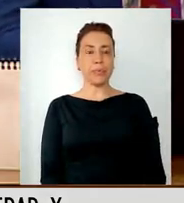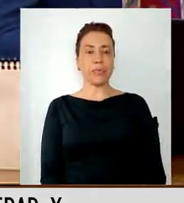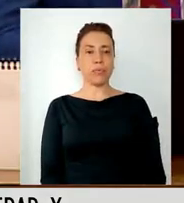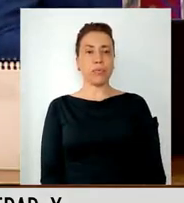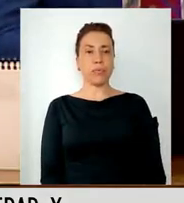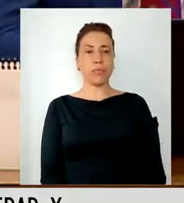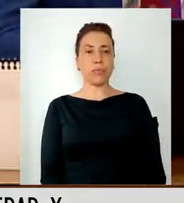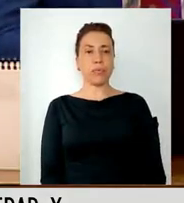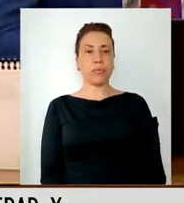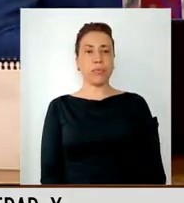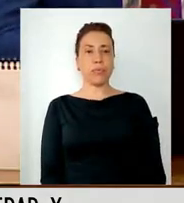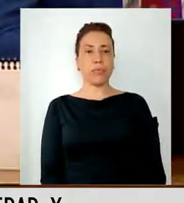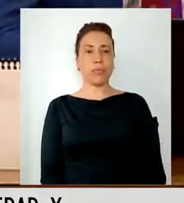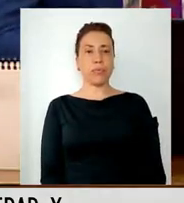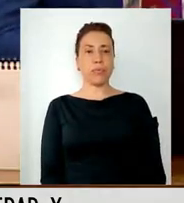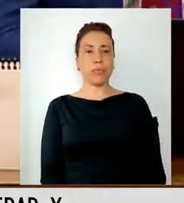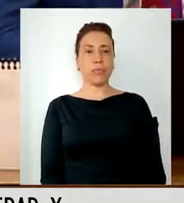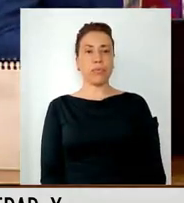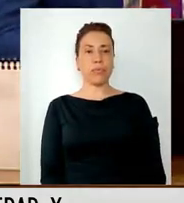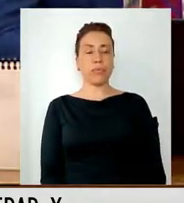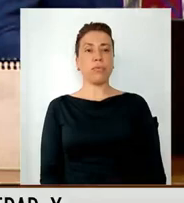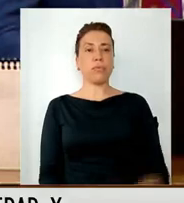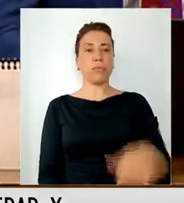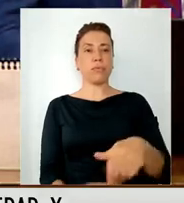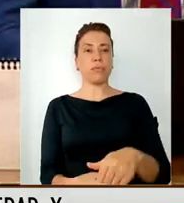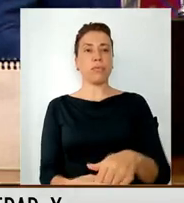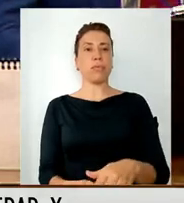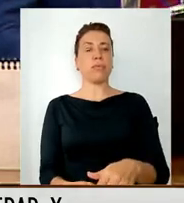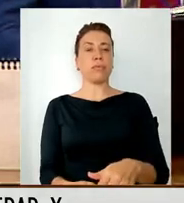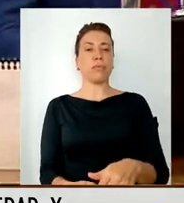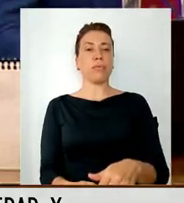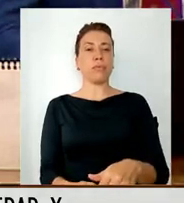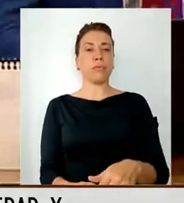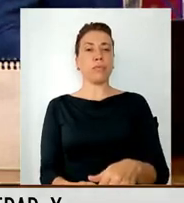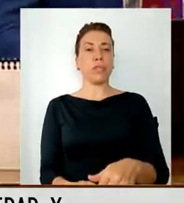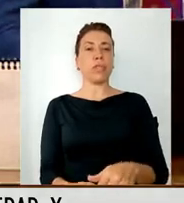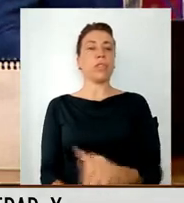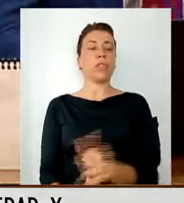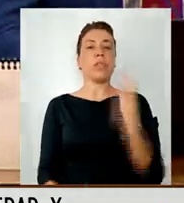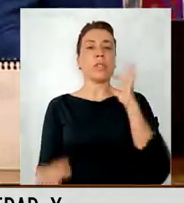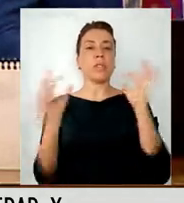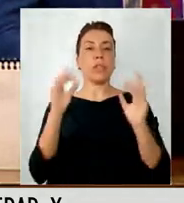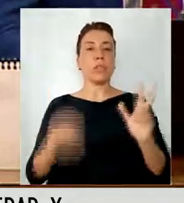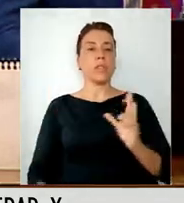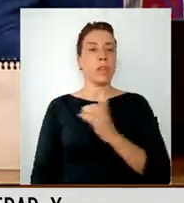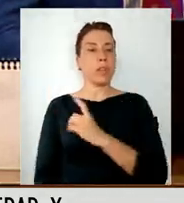han votado todas las señoras y los señores Diputados